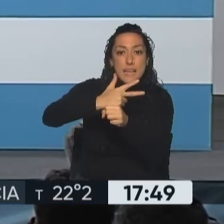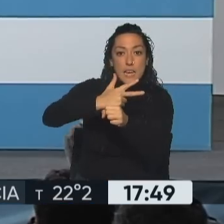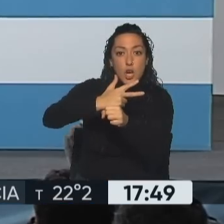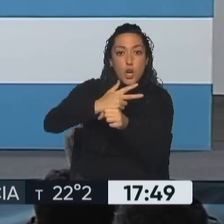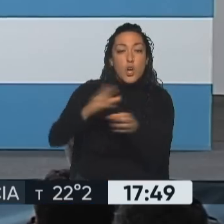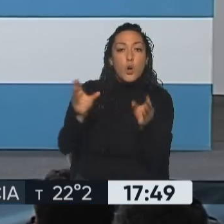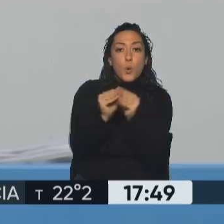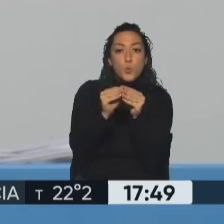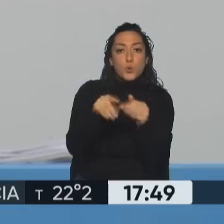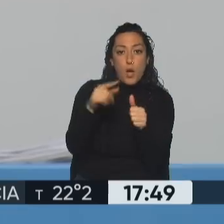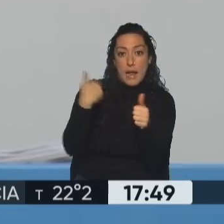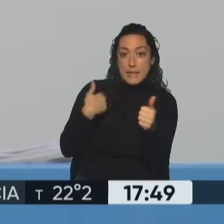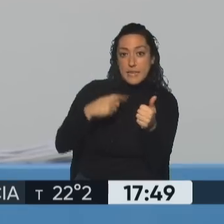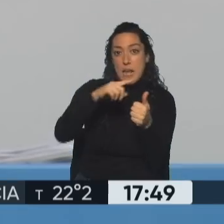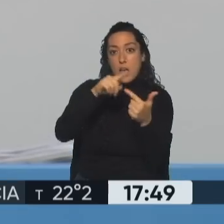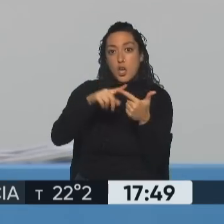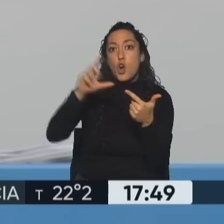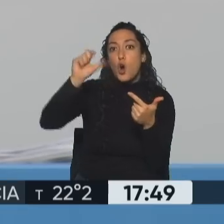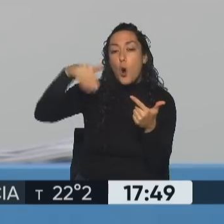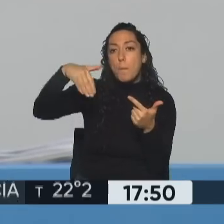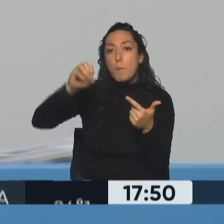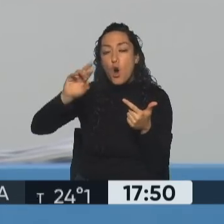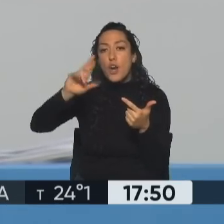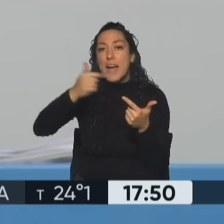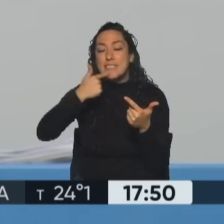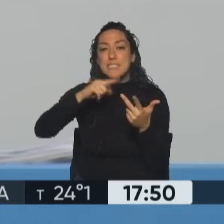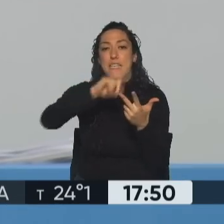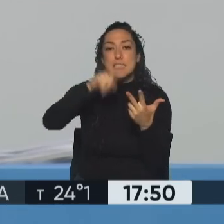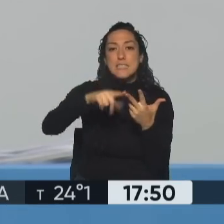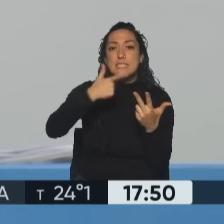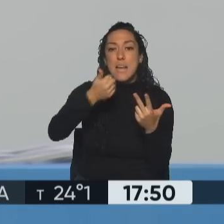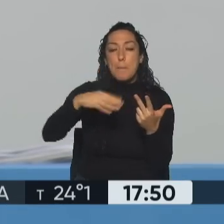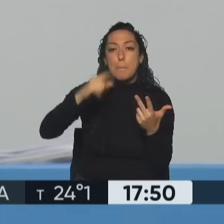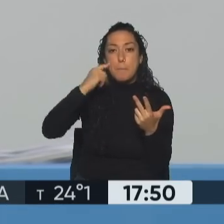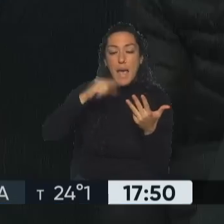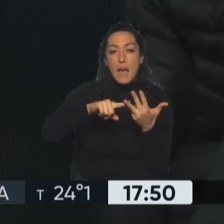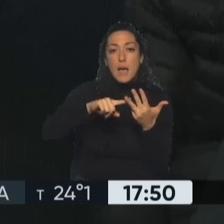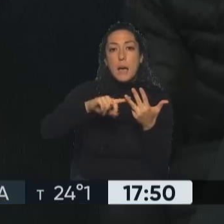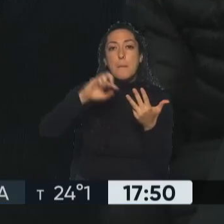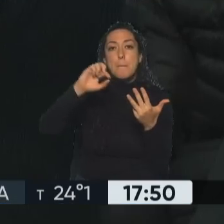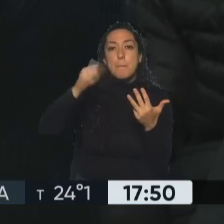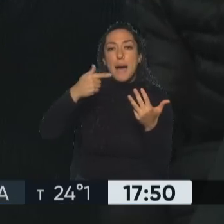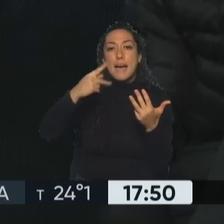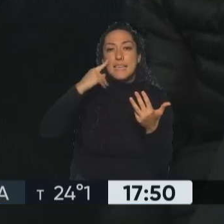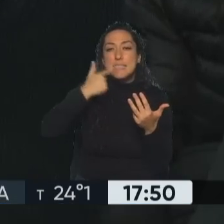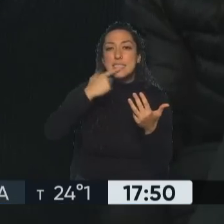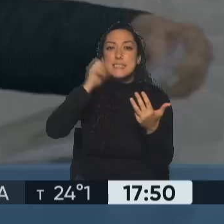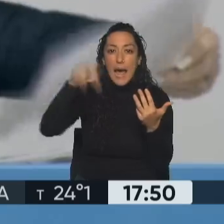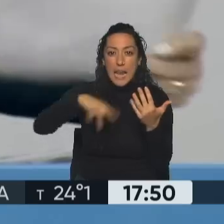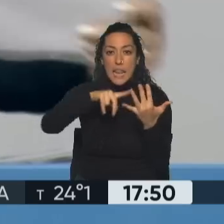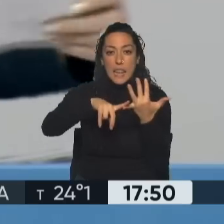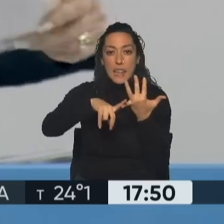a Comoras, a Zambia, a Pakistán y no me acuerdo a qué